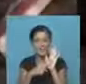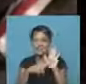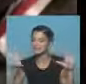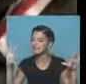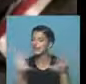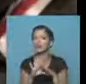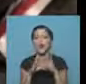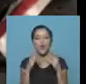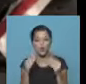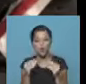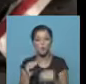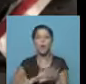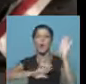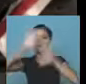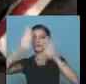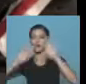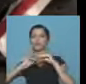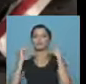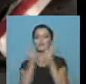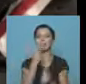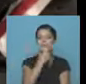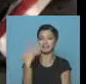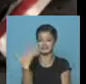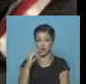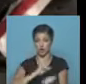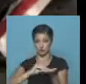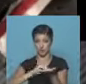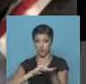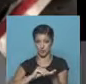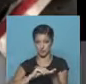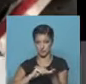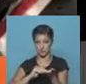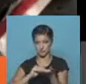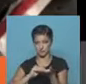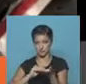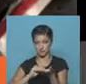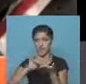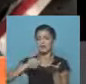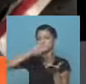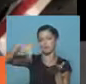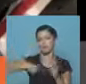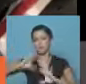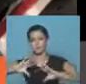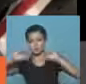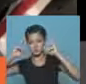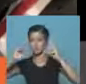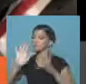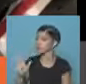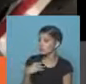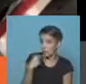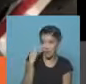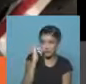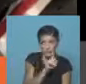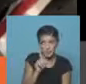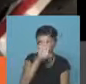qué manera votaron estos 25 senadores que se arrogaron la mayoría y que fue lo que generó la indignación. Sí, que no estaban, Inde, en la sede